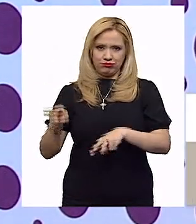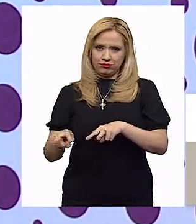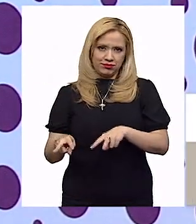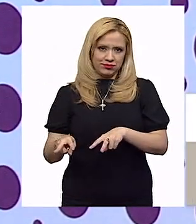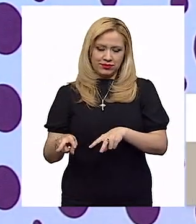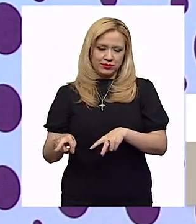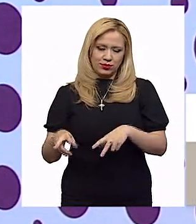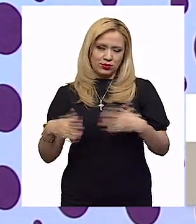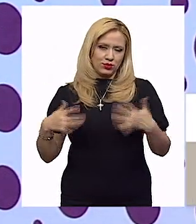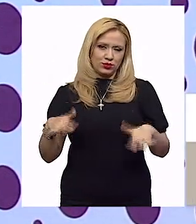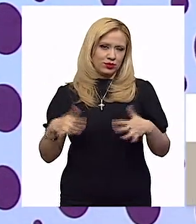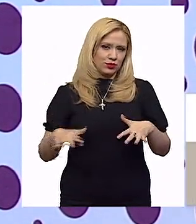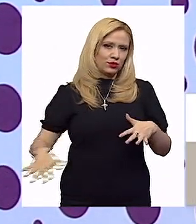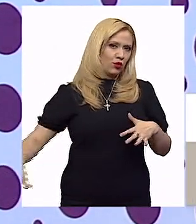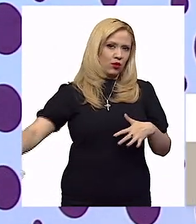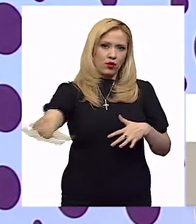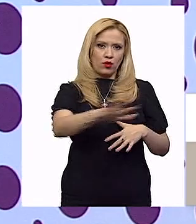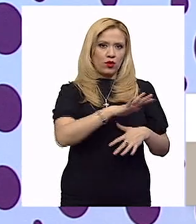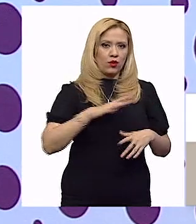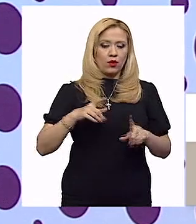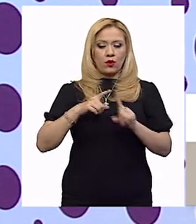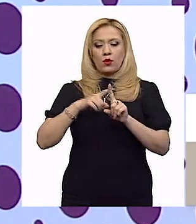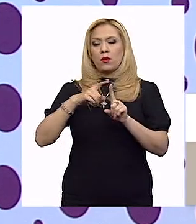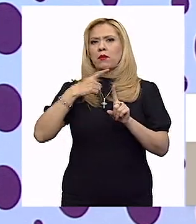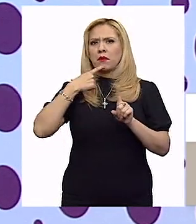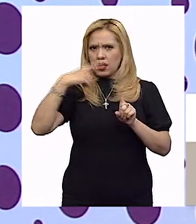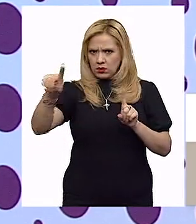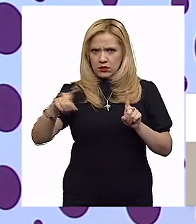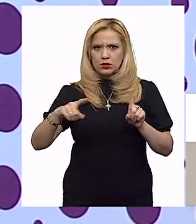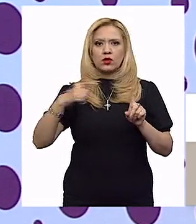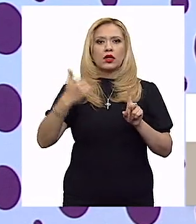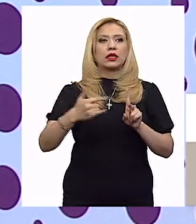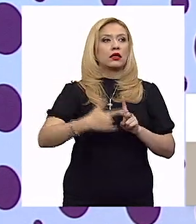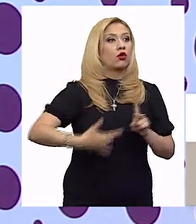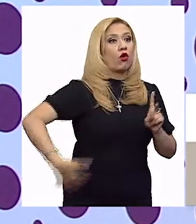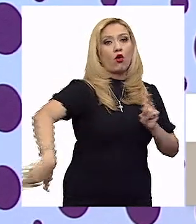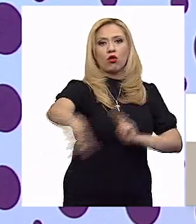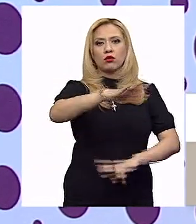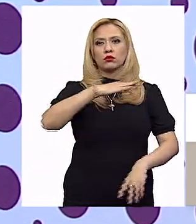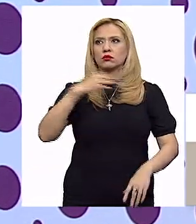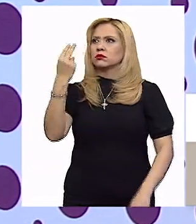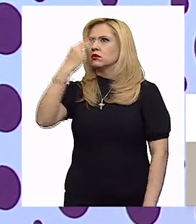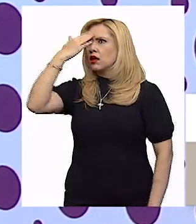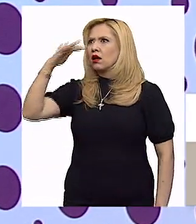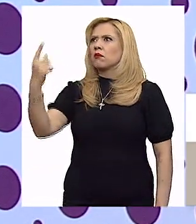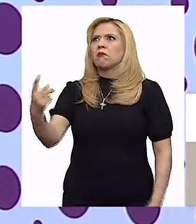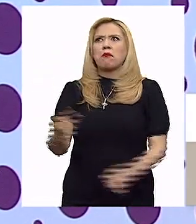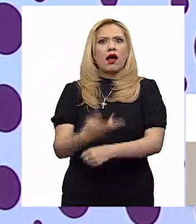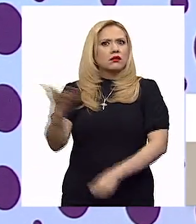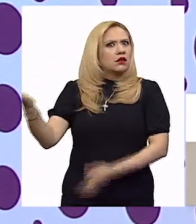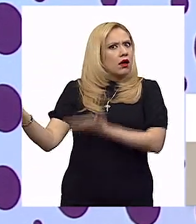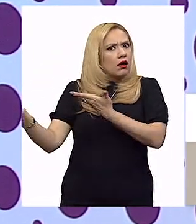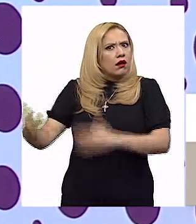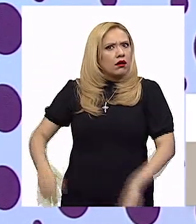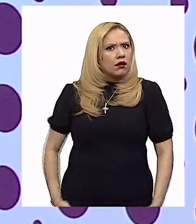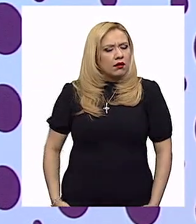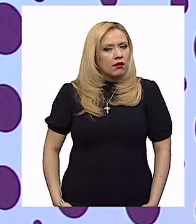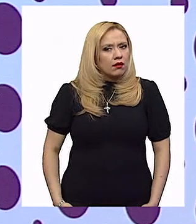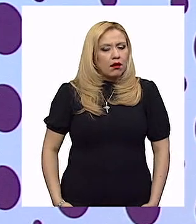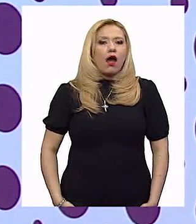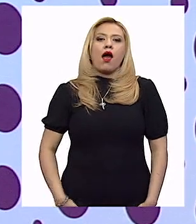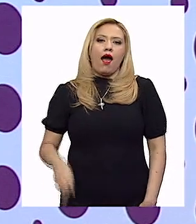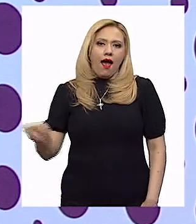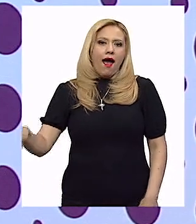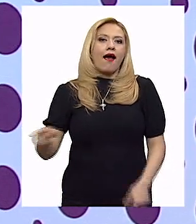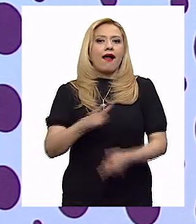persona que denuncie, sino la sociedad tiene el inalienable derecho de conocer qué pasa en torno a ellos. Y garantizar que esta persona tenga la libertad